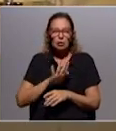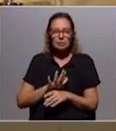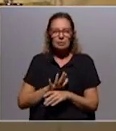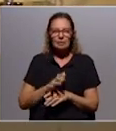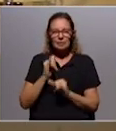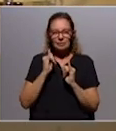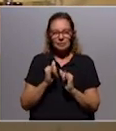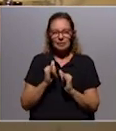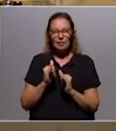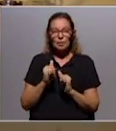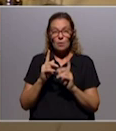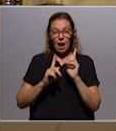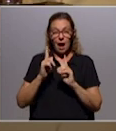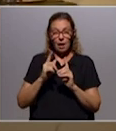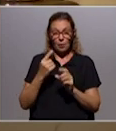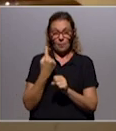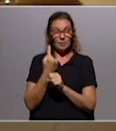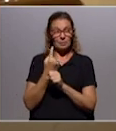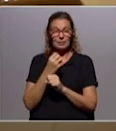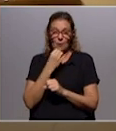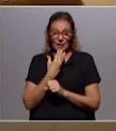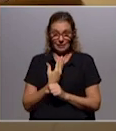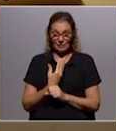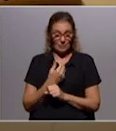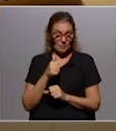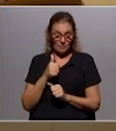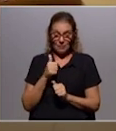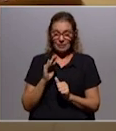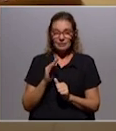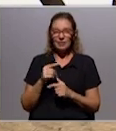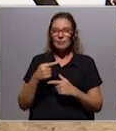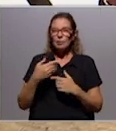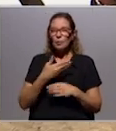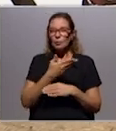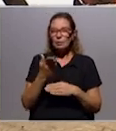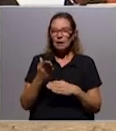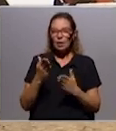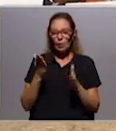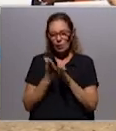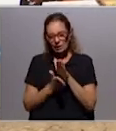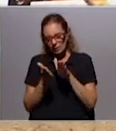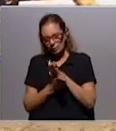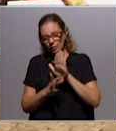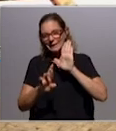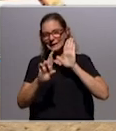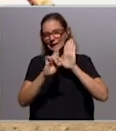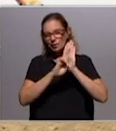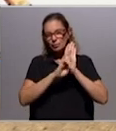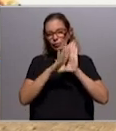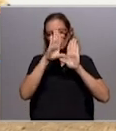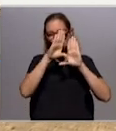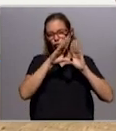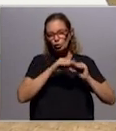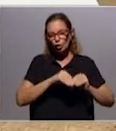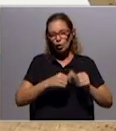si es como una primicia de lo que está diciendo y está buenísimo si vamos a publicar un libro que está en todos los reglamentos de todos los